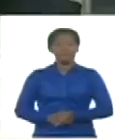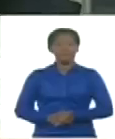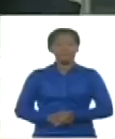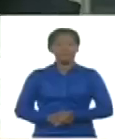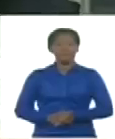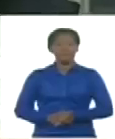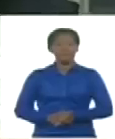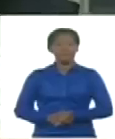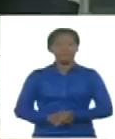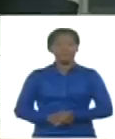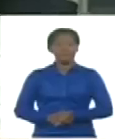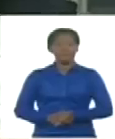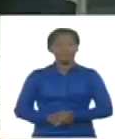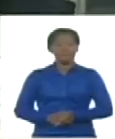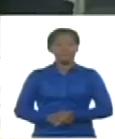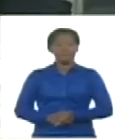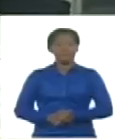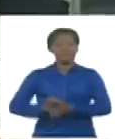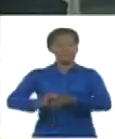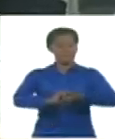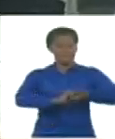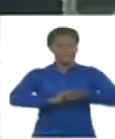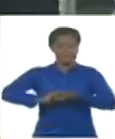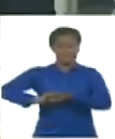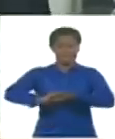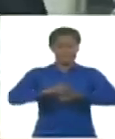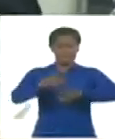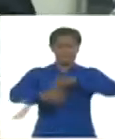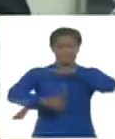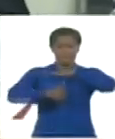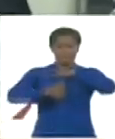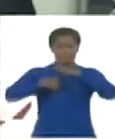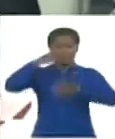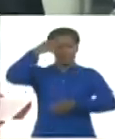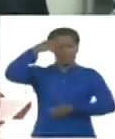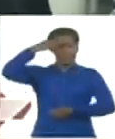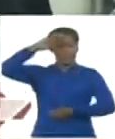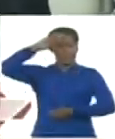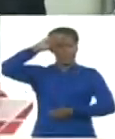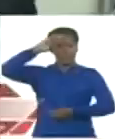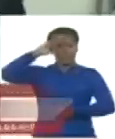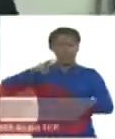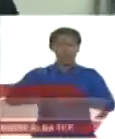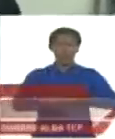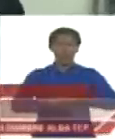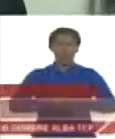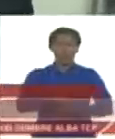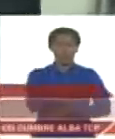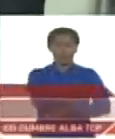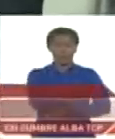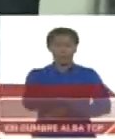presidente de la República de Cuba. Compañero presidente de la República de Cuba, colegas.